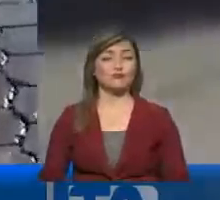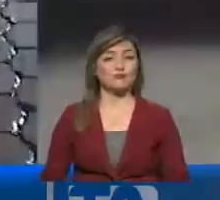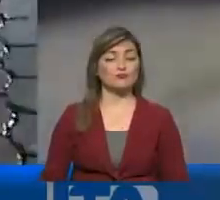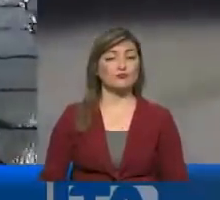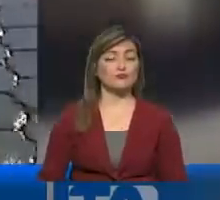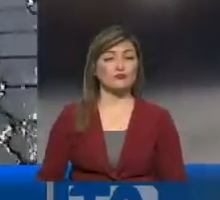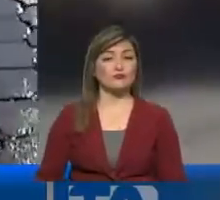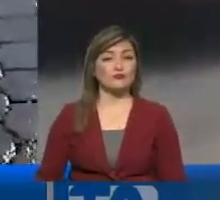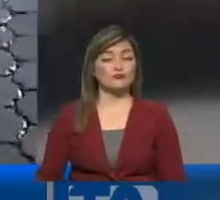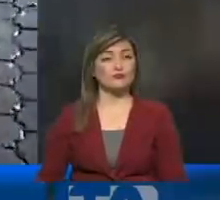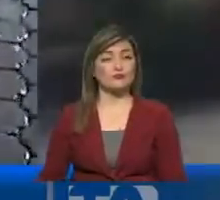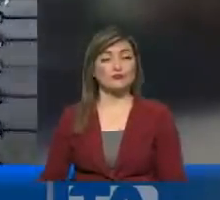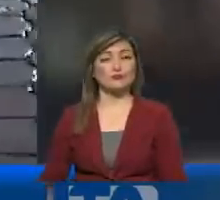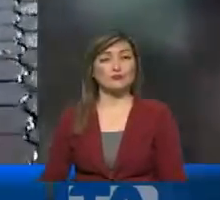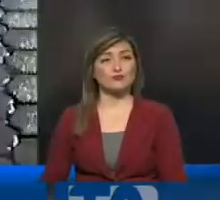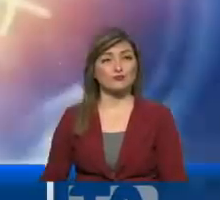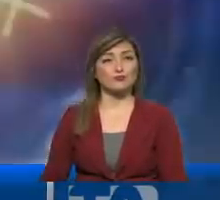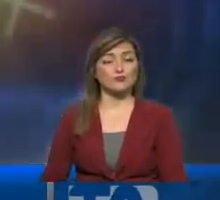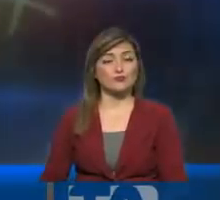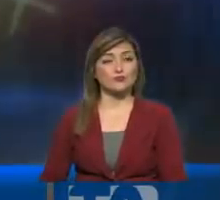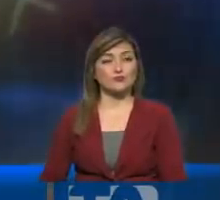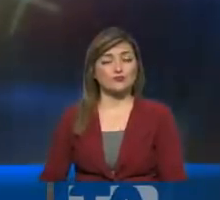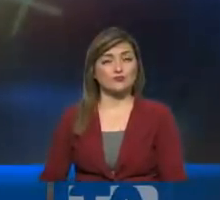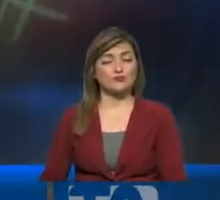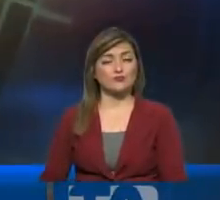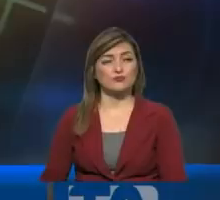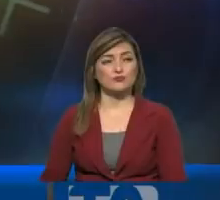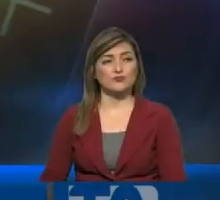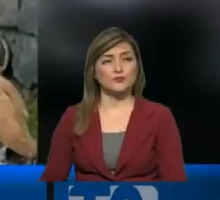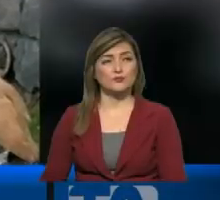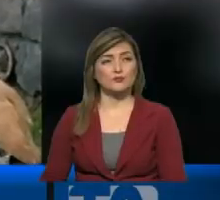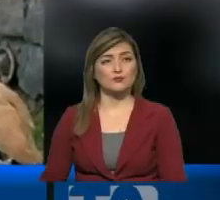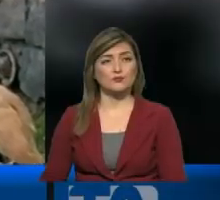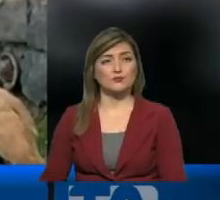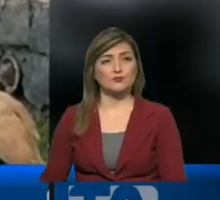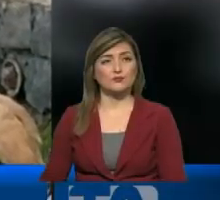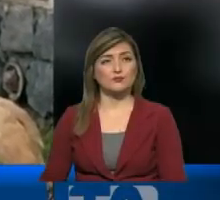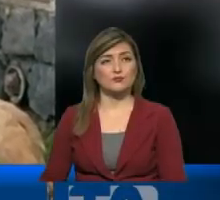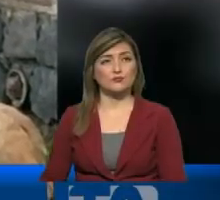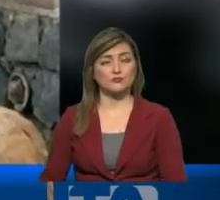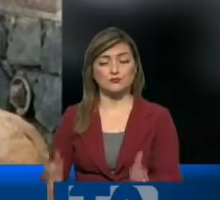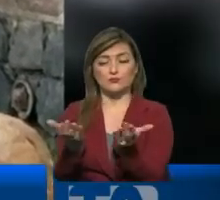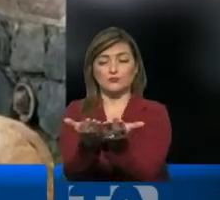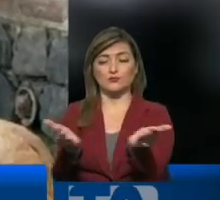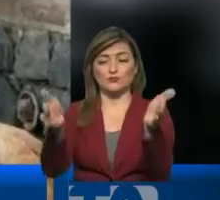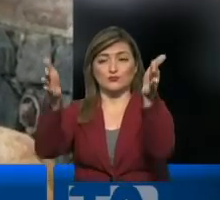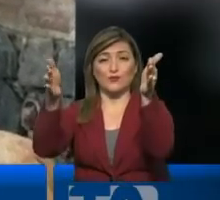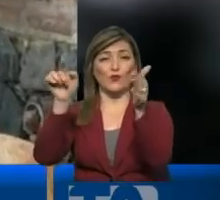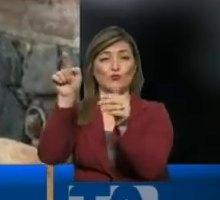Solicitan a la entidad intervenga en la zona. La ubicación de un contenedor de basura genera un problema